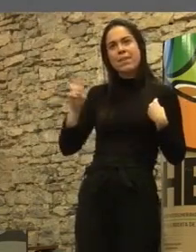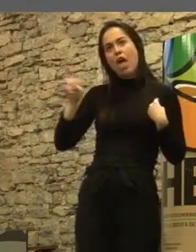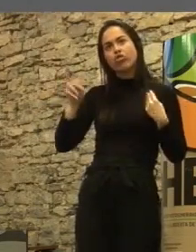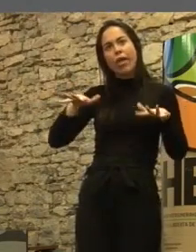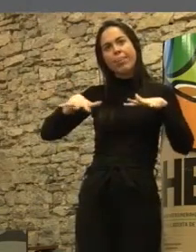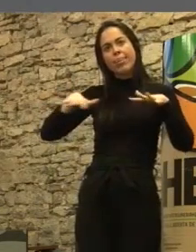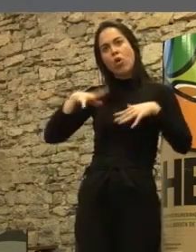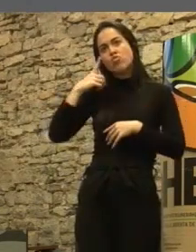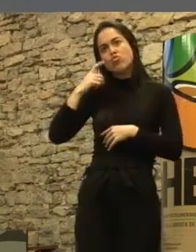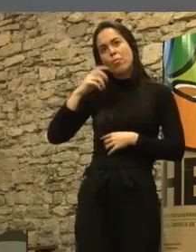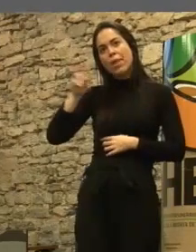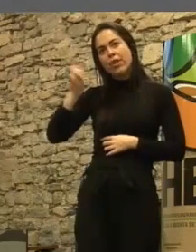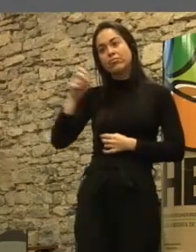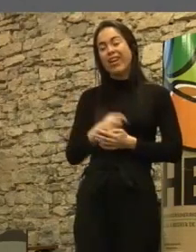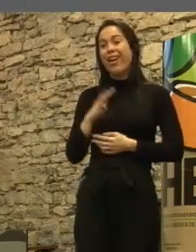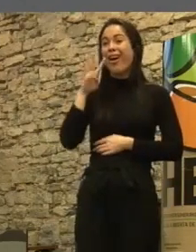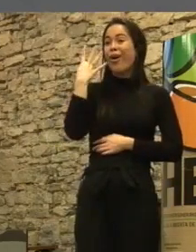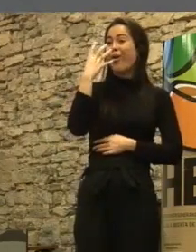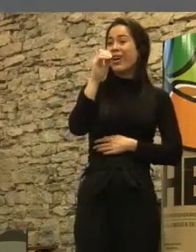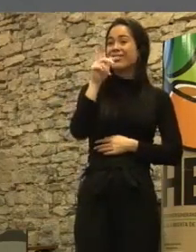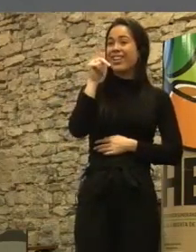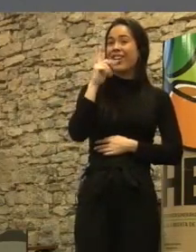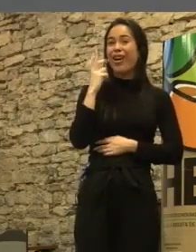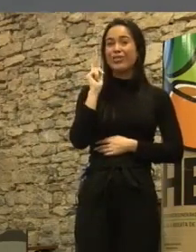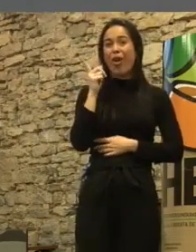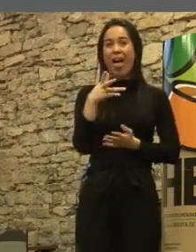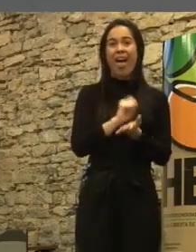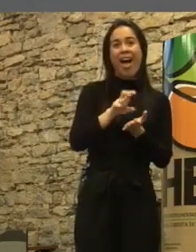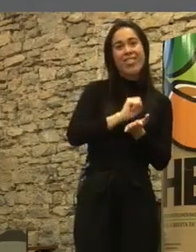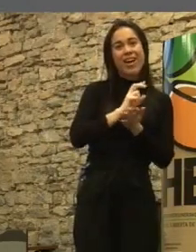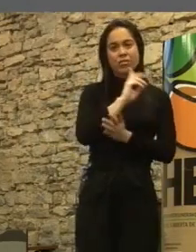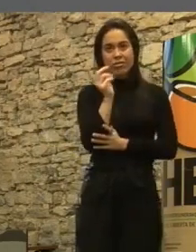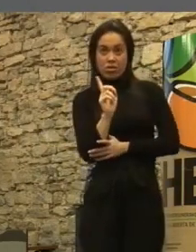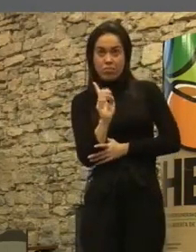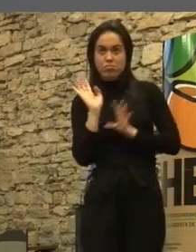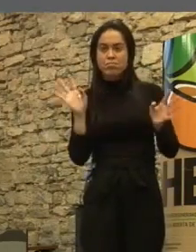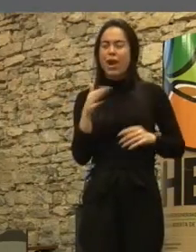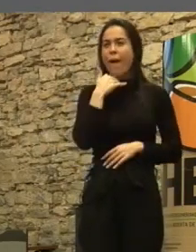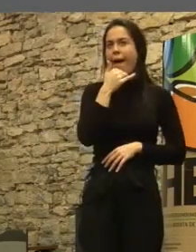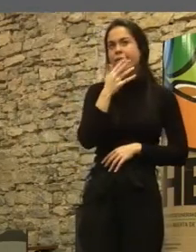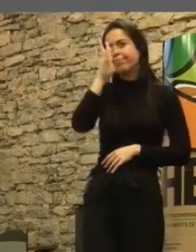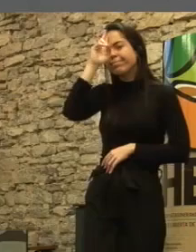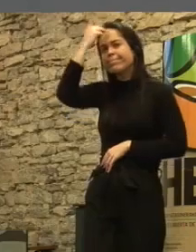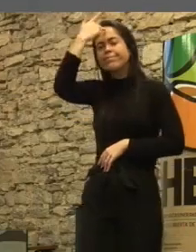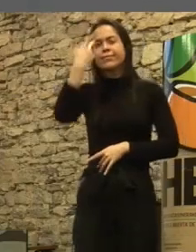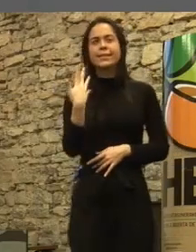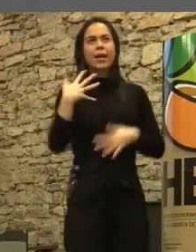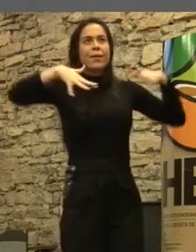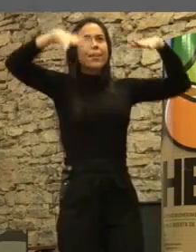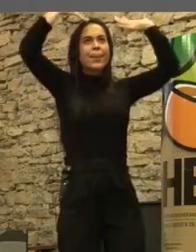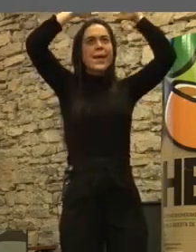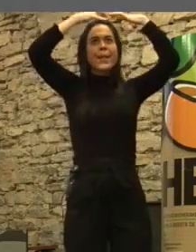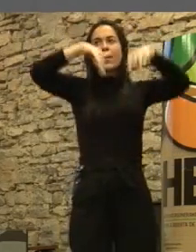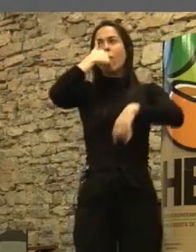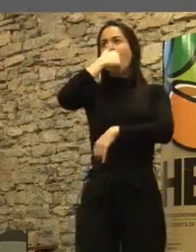no adelgazas 40 kilos solamente andando, pero cambia algo, cambia en el cerebro, en